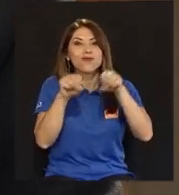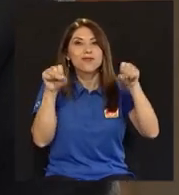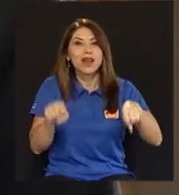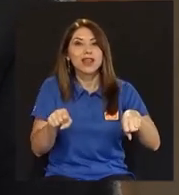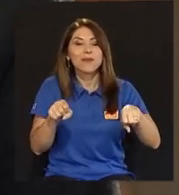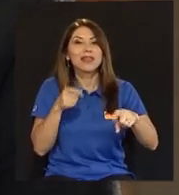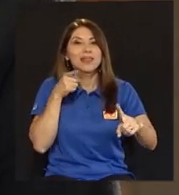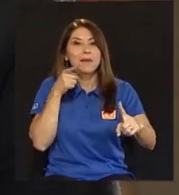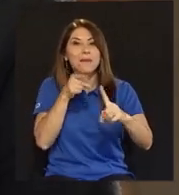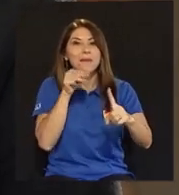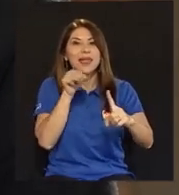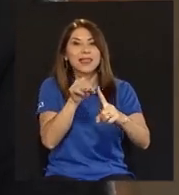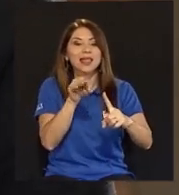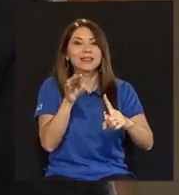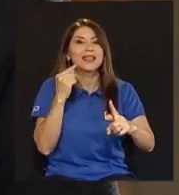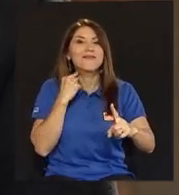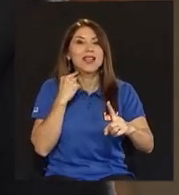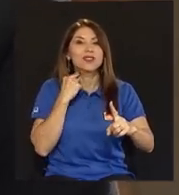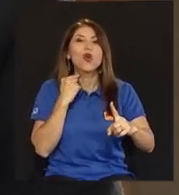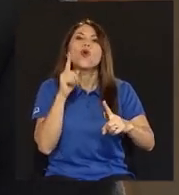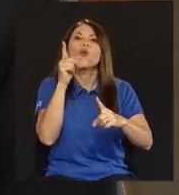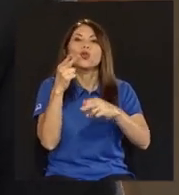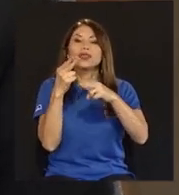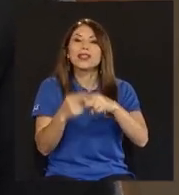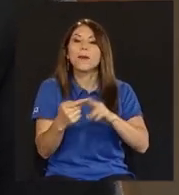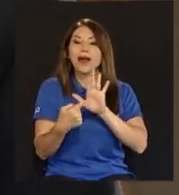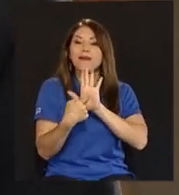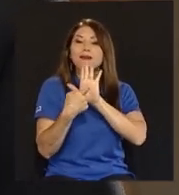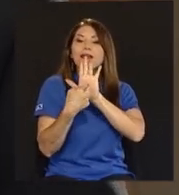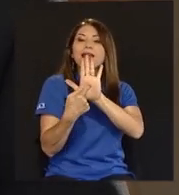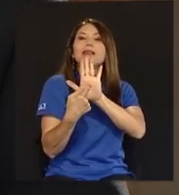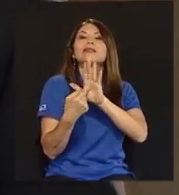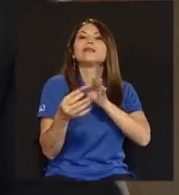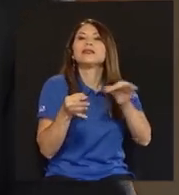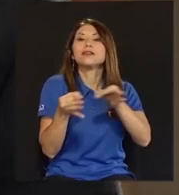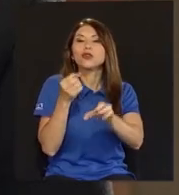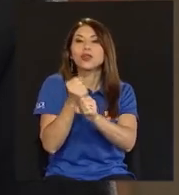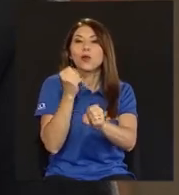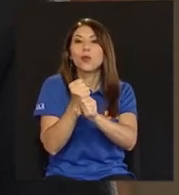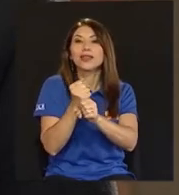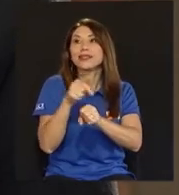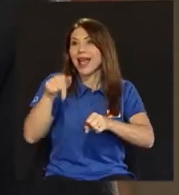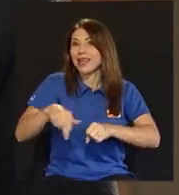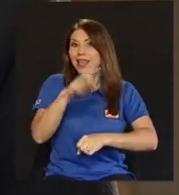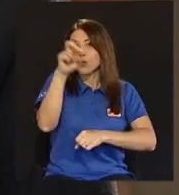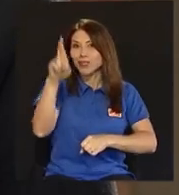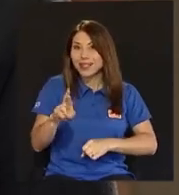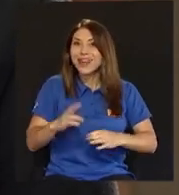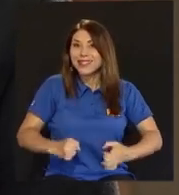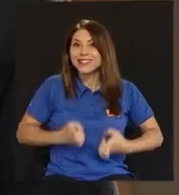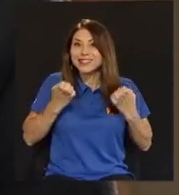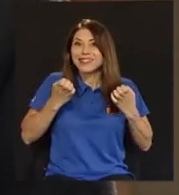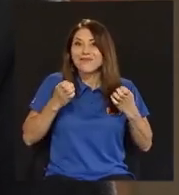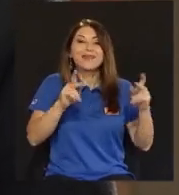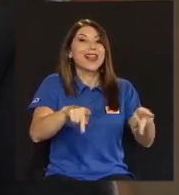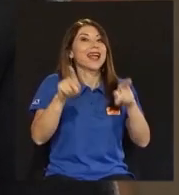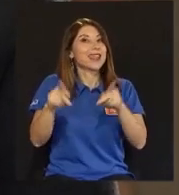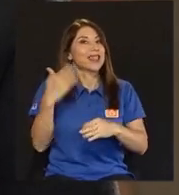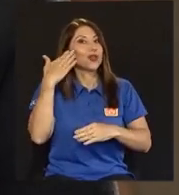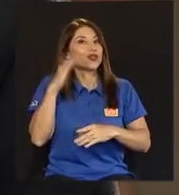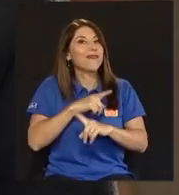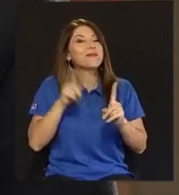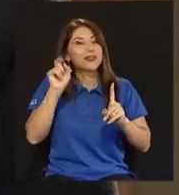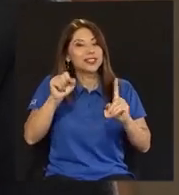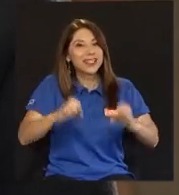uno de ellos es la rendición de cuentas. En Costa Rica existe, la gente no lo sabe, pero existe. Hay una modificación a la ley del banco, no hace